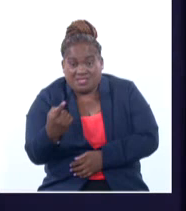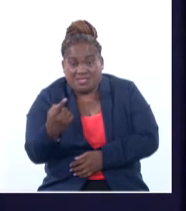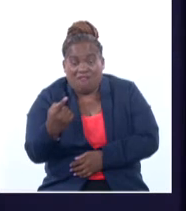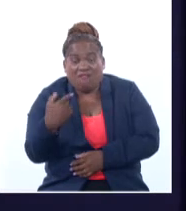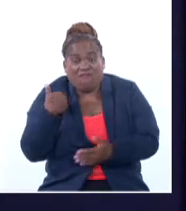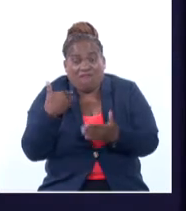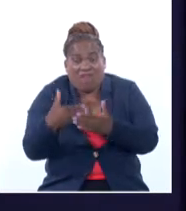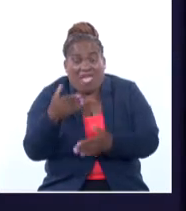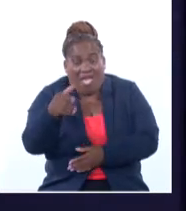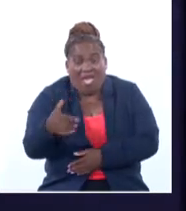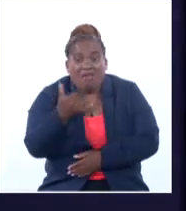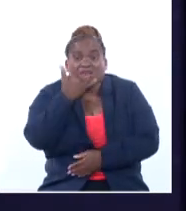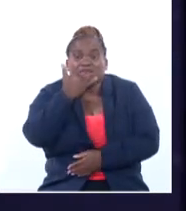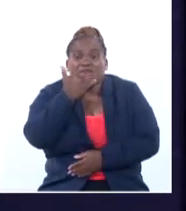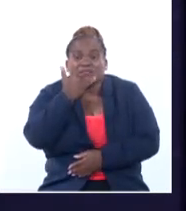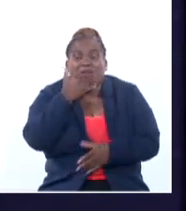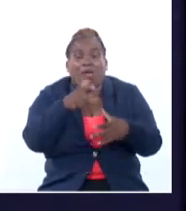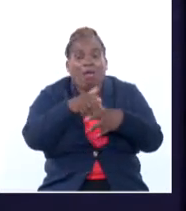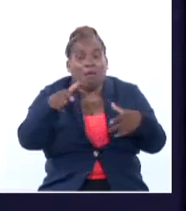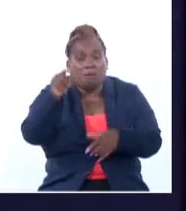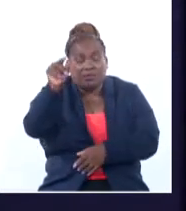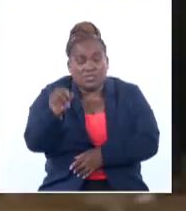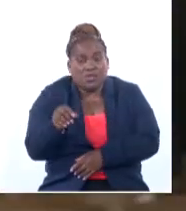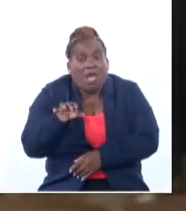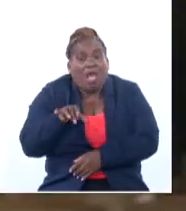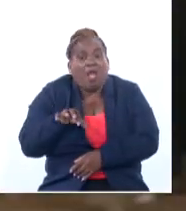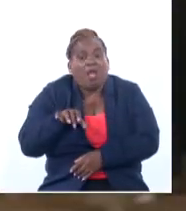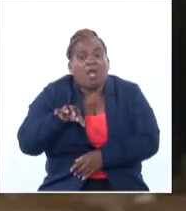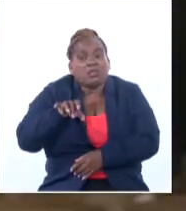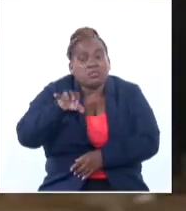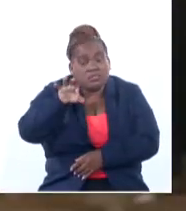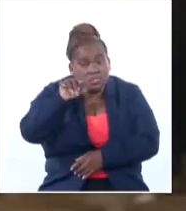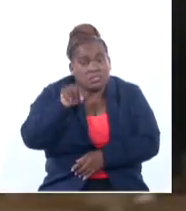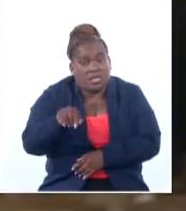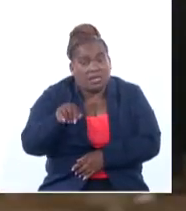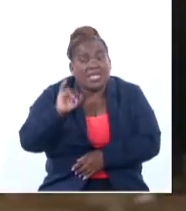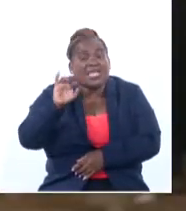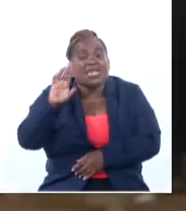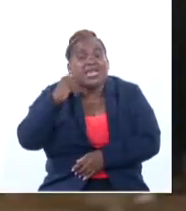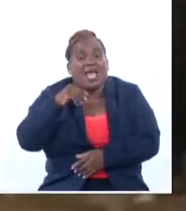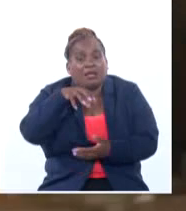de hoy con un aumento dramático de los casos de cáncer, según varios estudios.